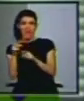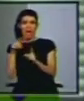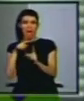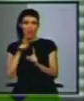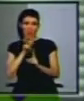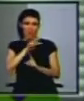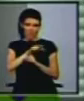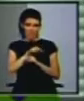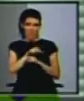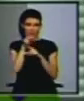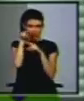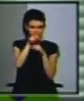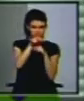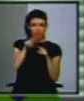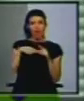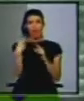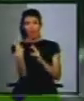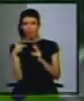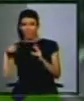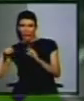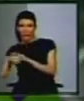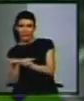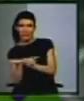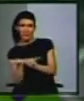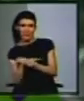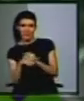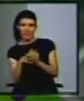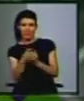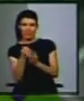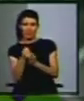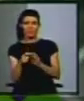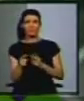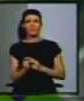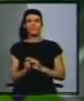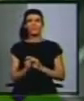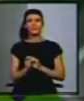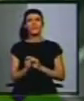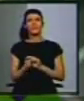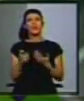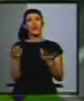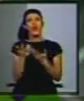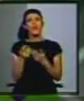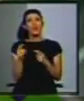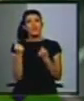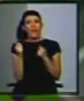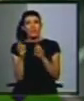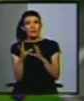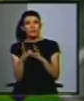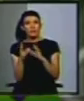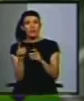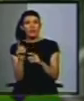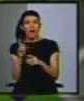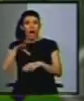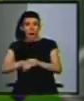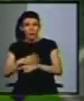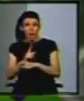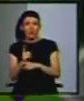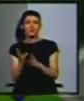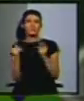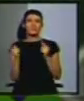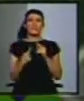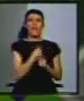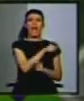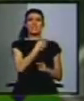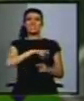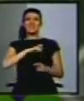que entraban dentro del establecimiento. Para evitar ser capturados salían de España. Si uno de ellos caía detenido, simplemente